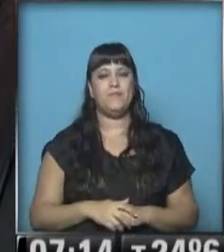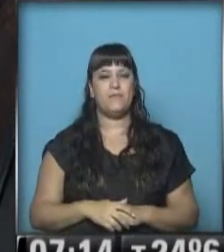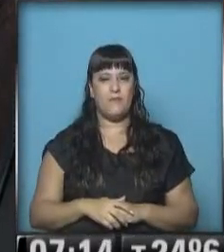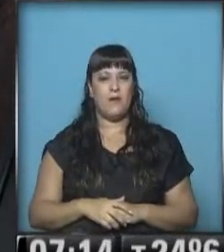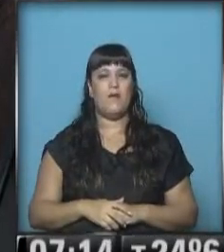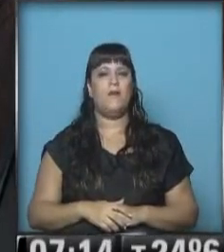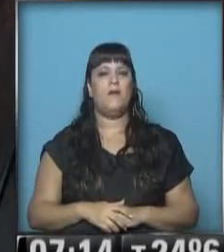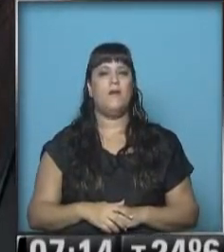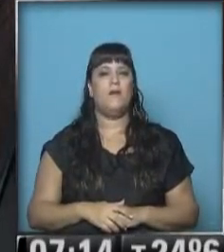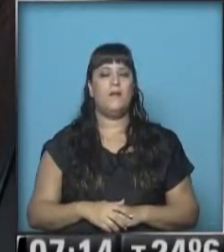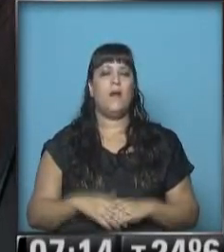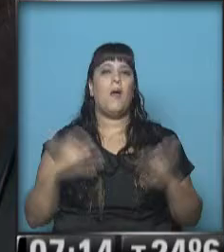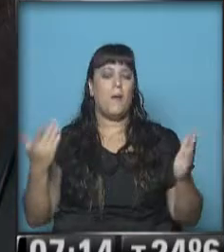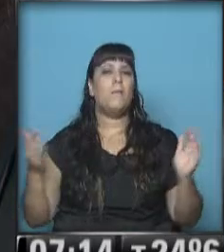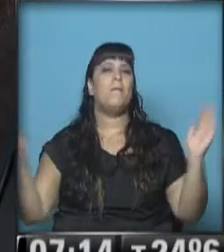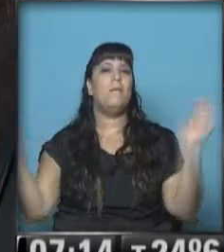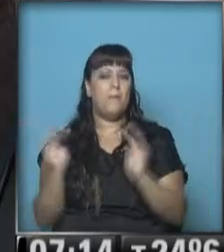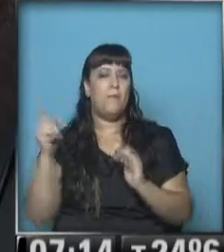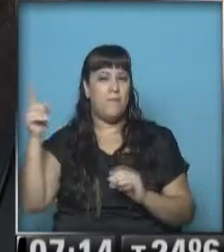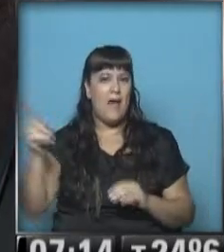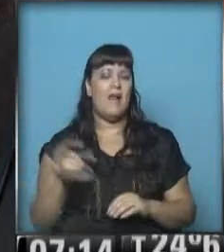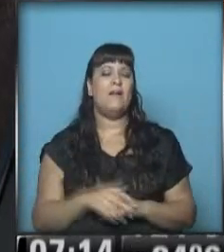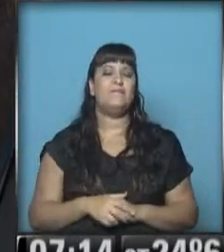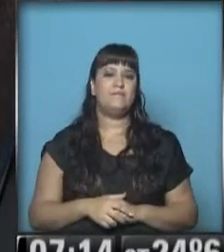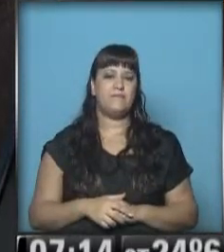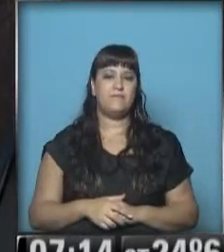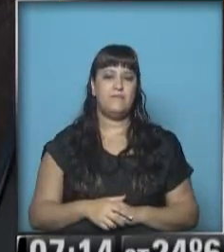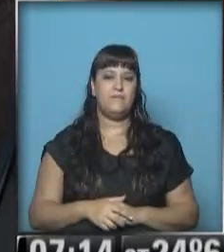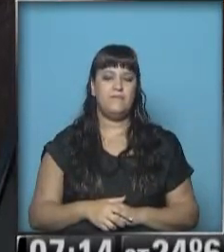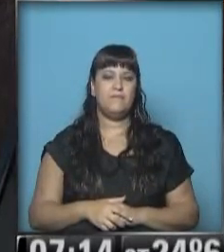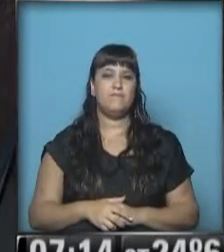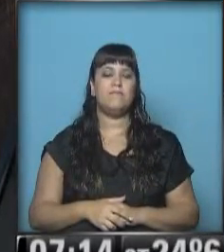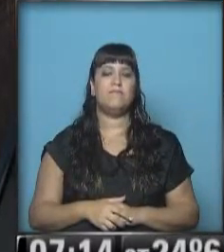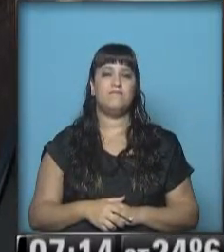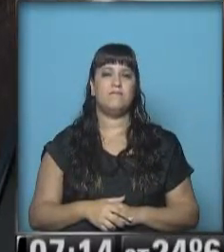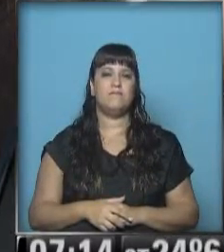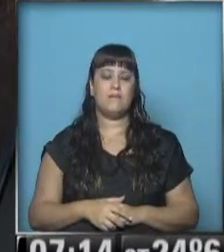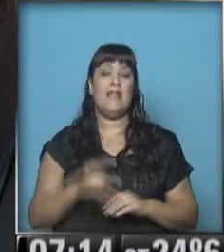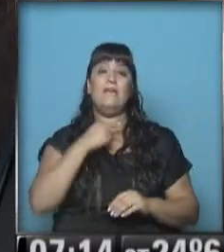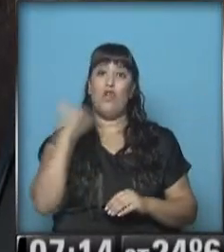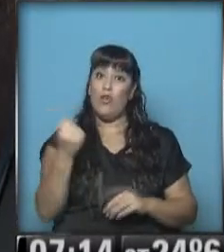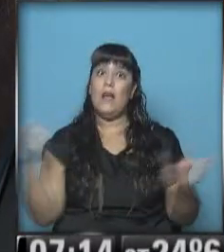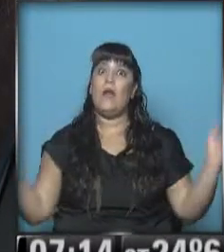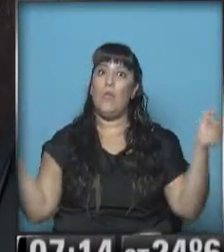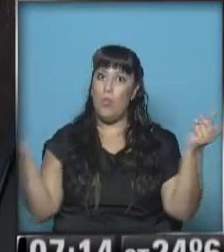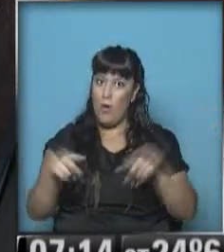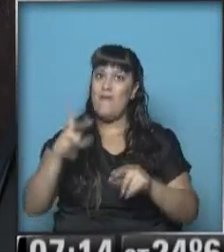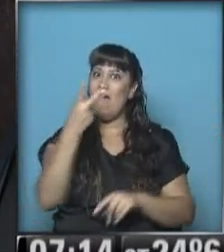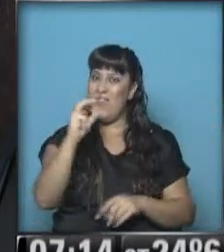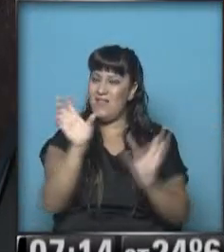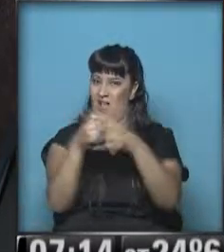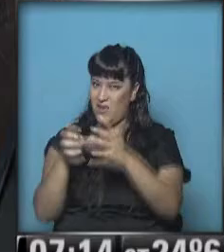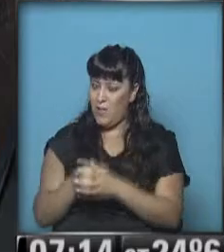para tratar de volver lo más rápido posible en una lectura fácil y rápida a los 20. Vamos a la palabra justamente de lo que